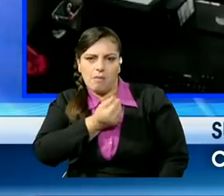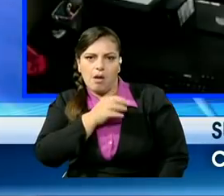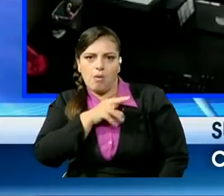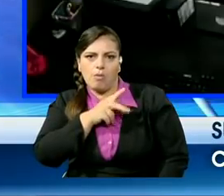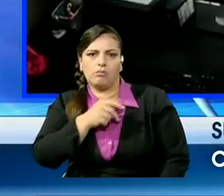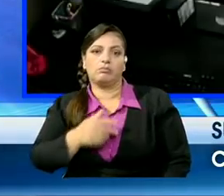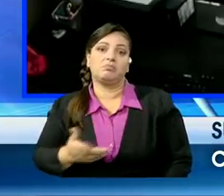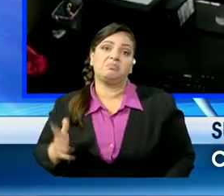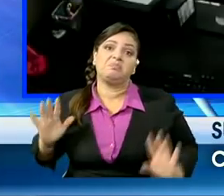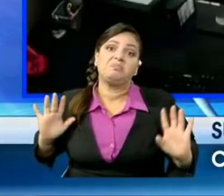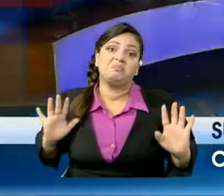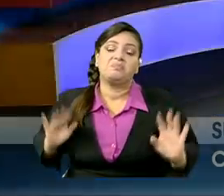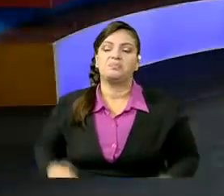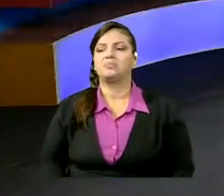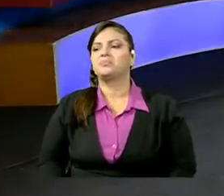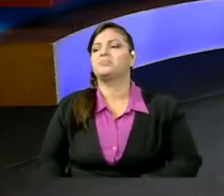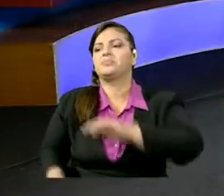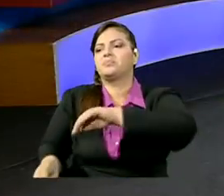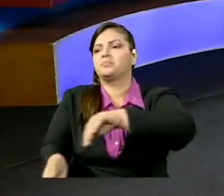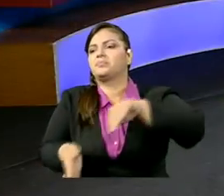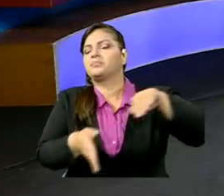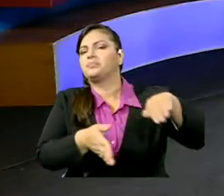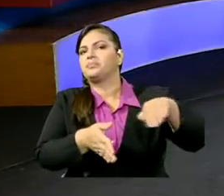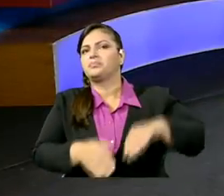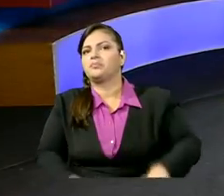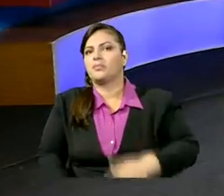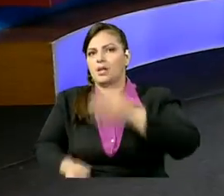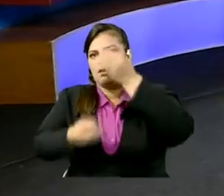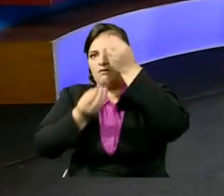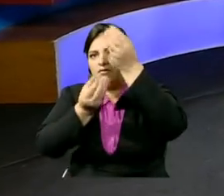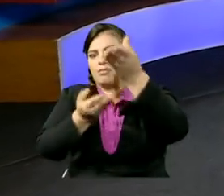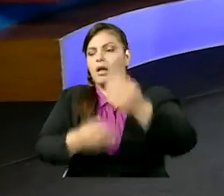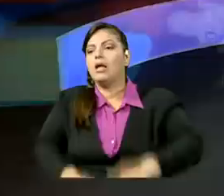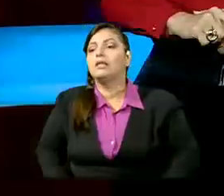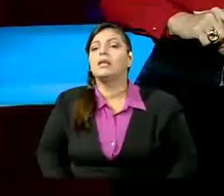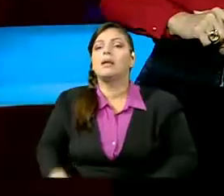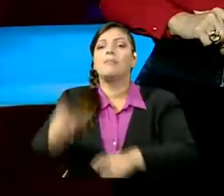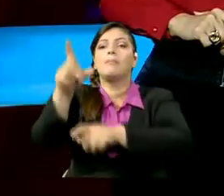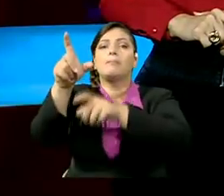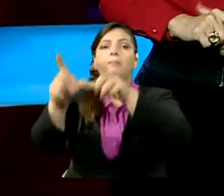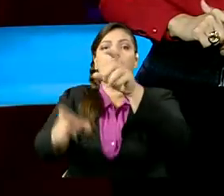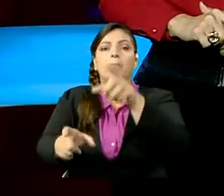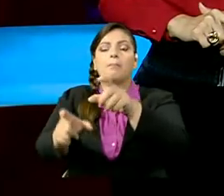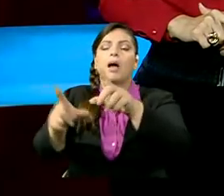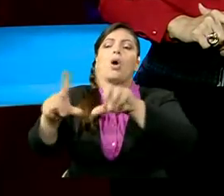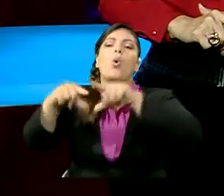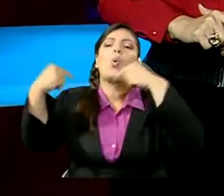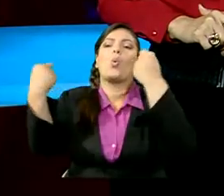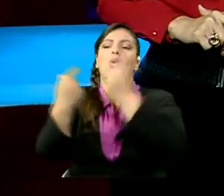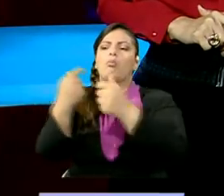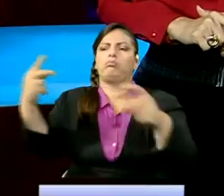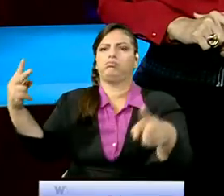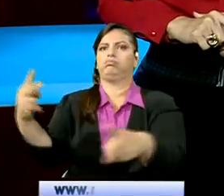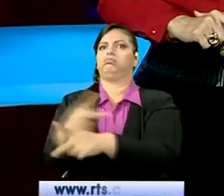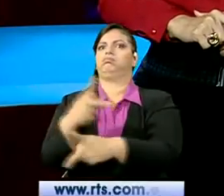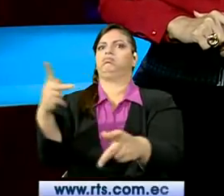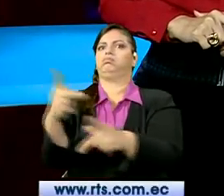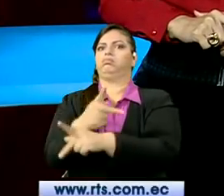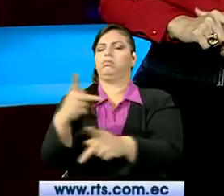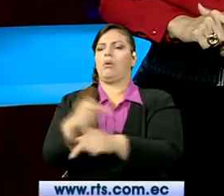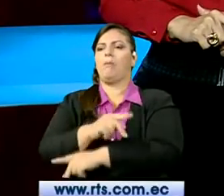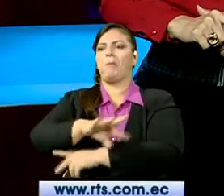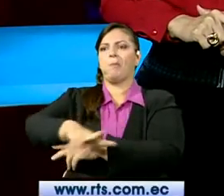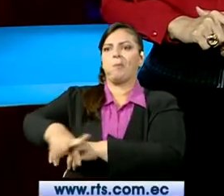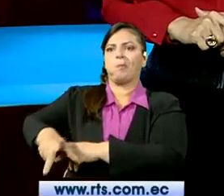información. La policía desarticuló una presunta banda dedicada al robo y asalto a viviendas en